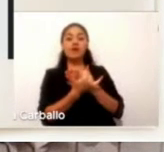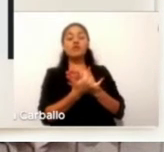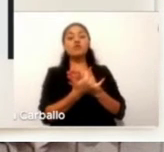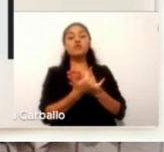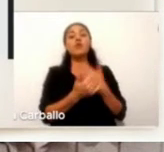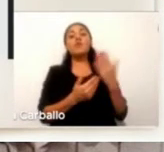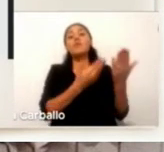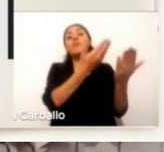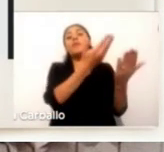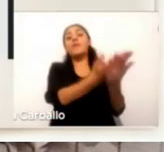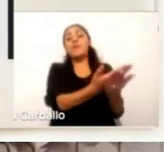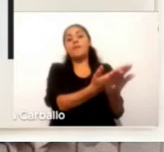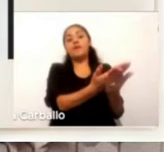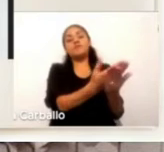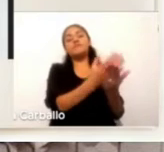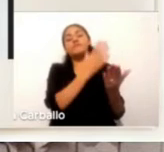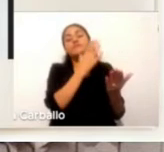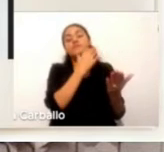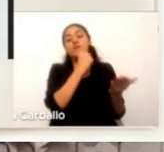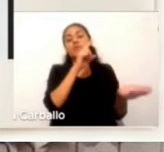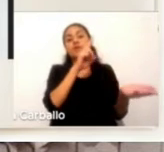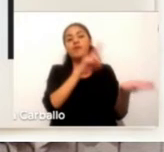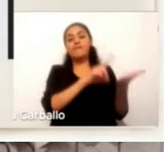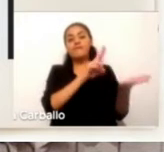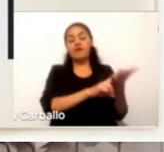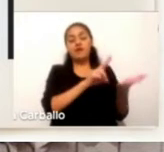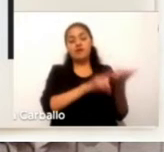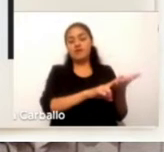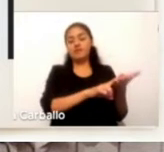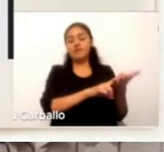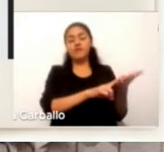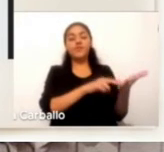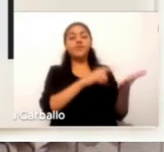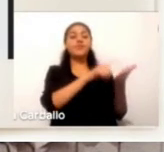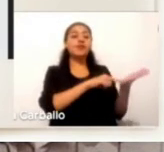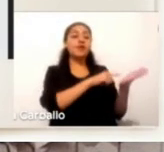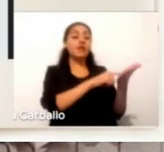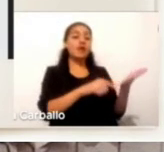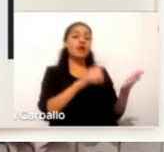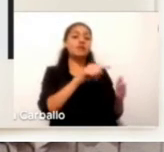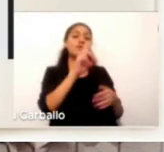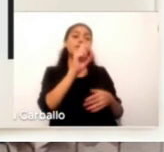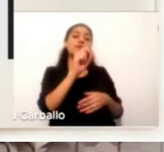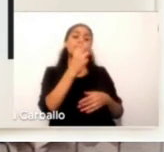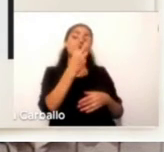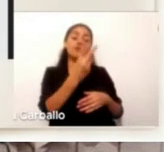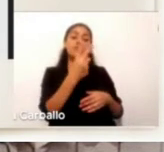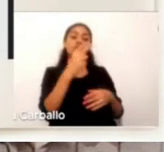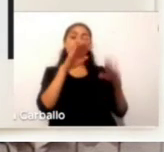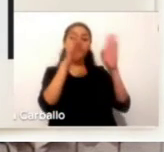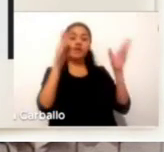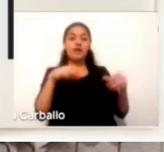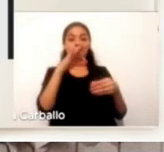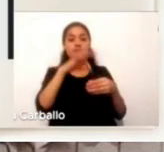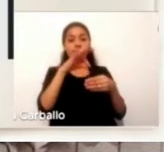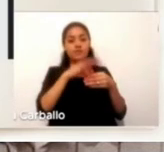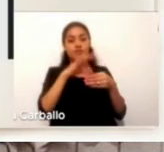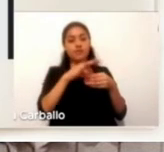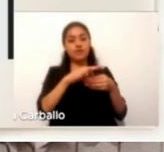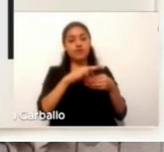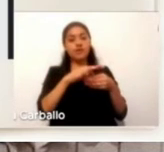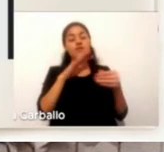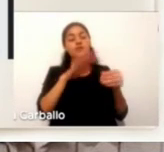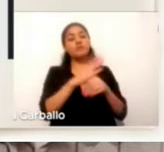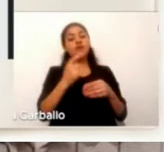nulidad de la votación recibida en las 52 casillas en las que se acreditó la causal de nulidad de sufragios por haber sido